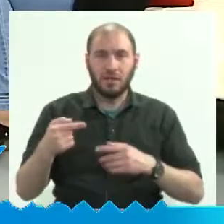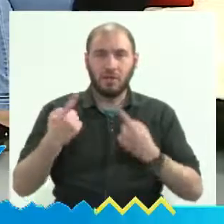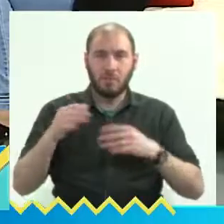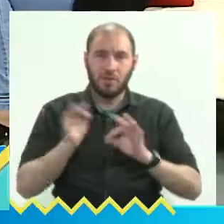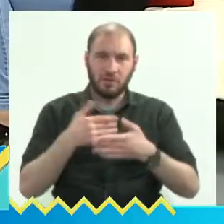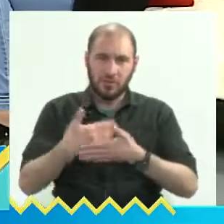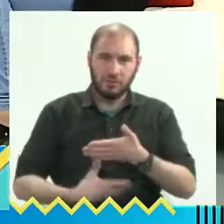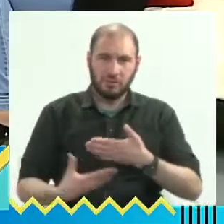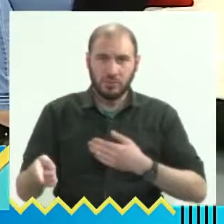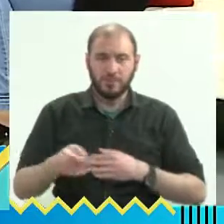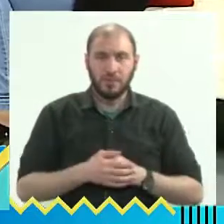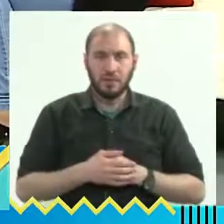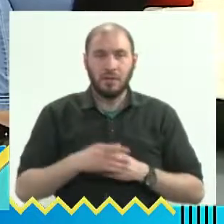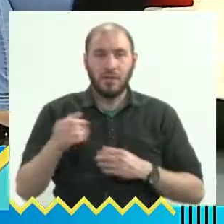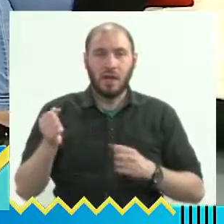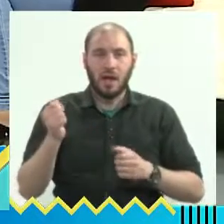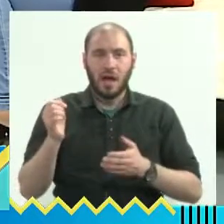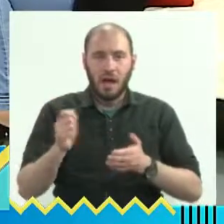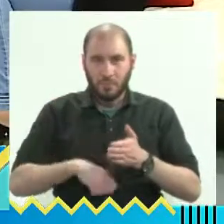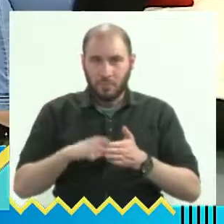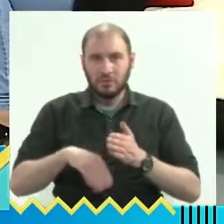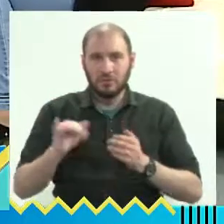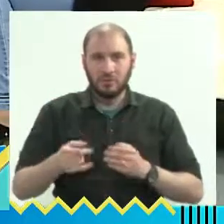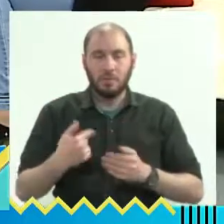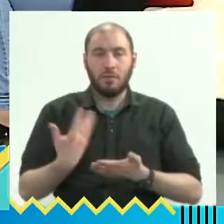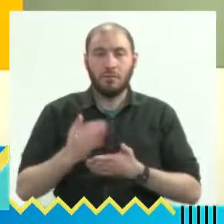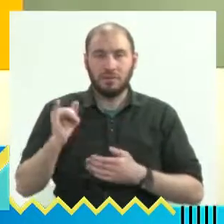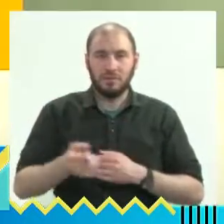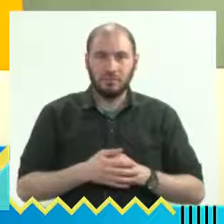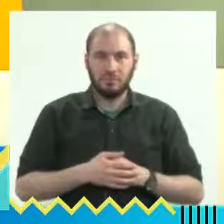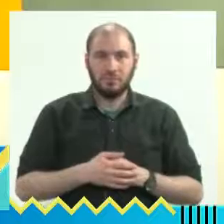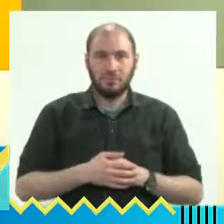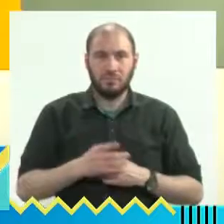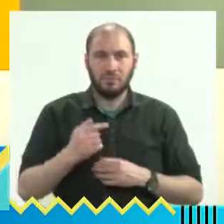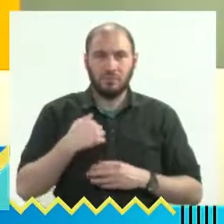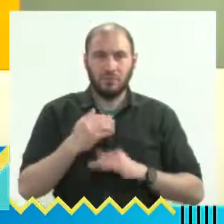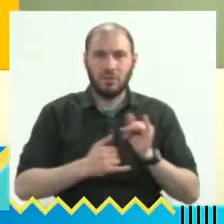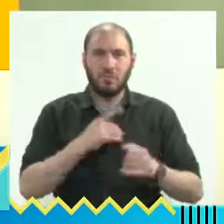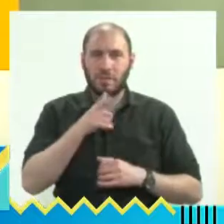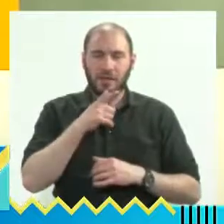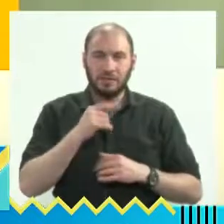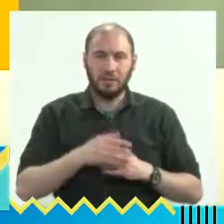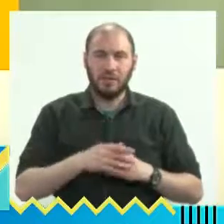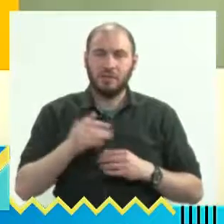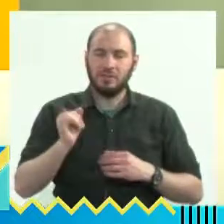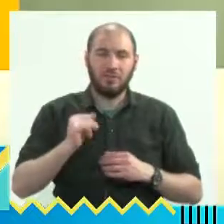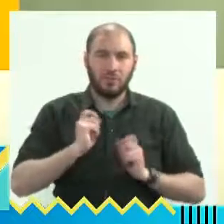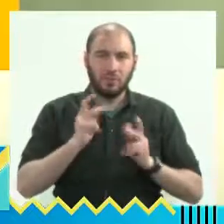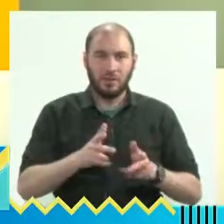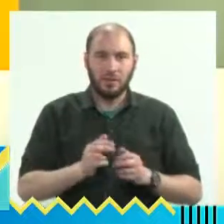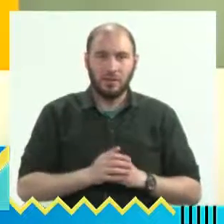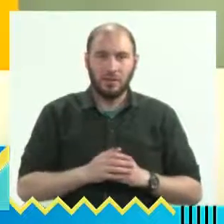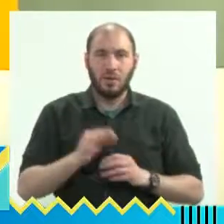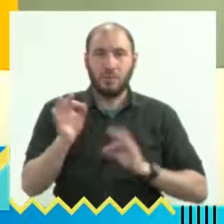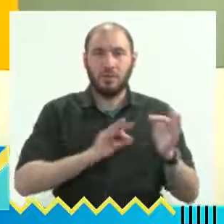de proyectos. Se abrió a propuestas. Yo quiero destacar acá porque me parece que nobleza obliga. De los